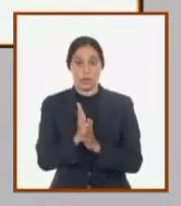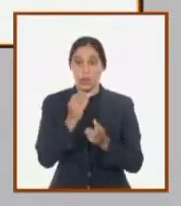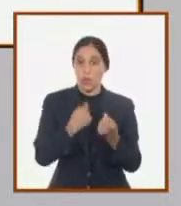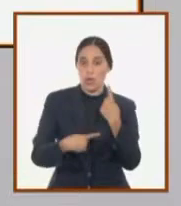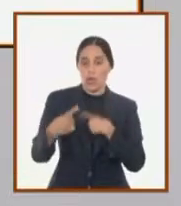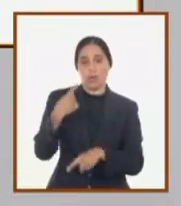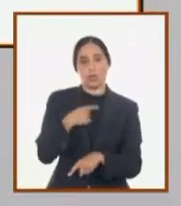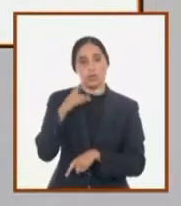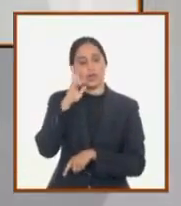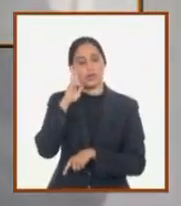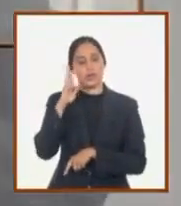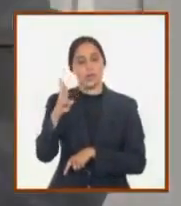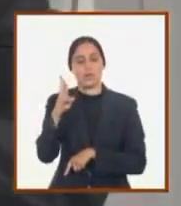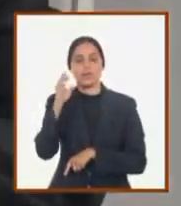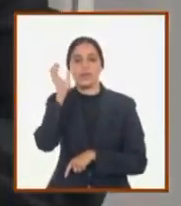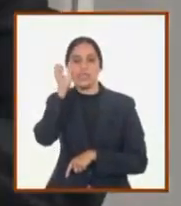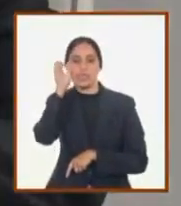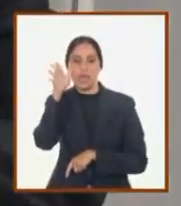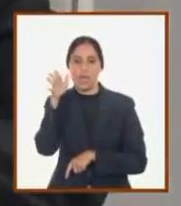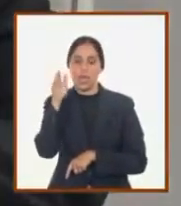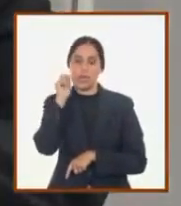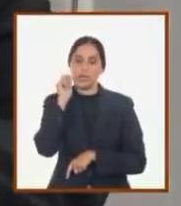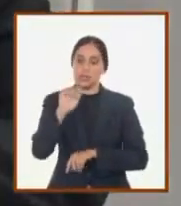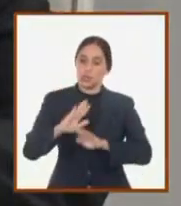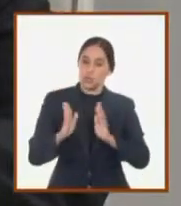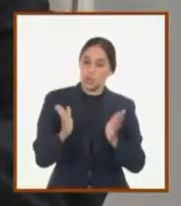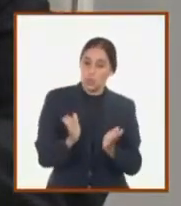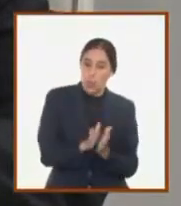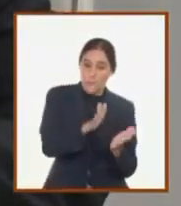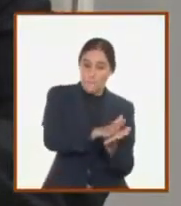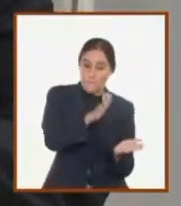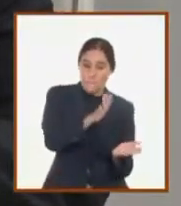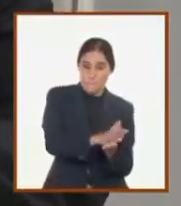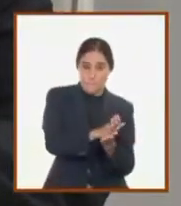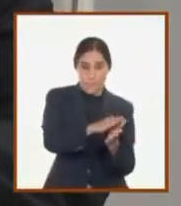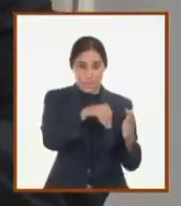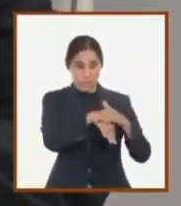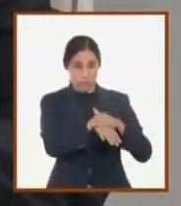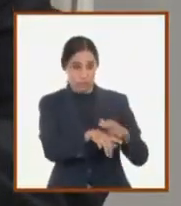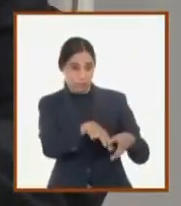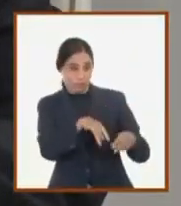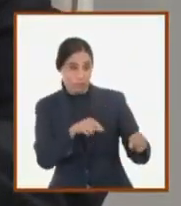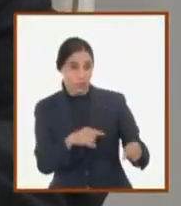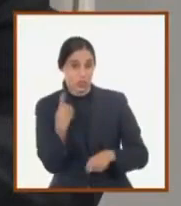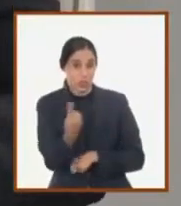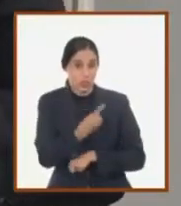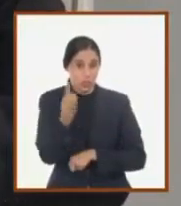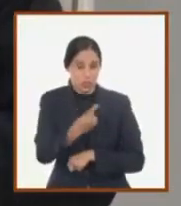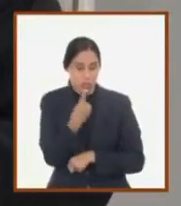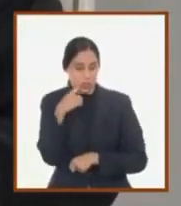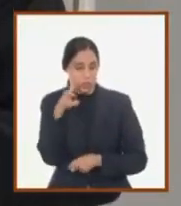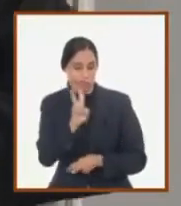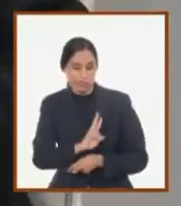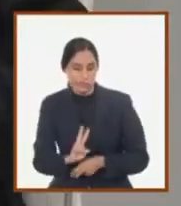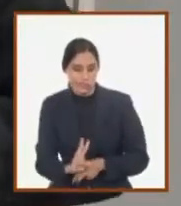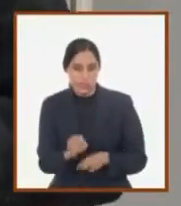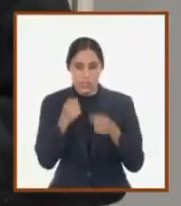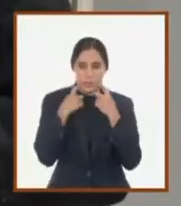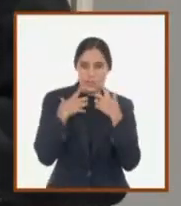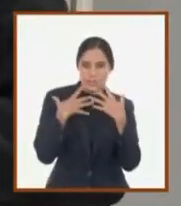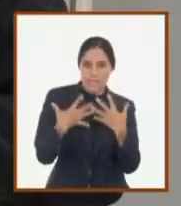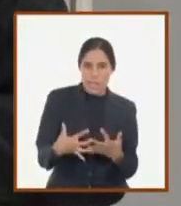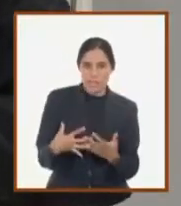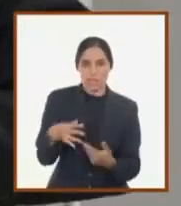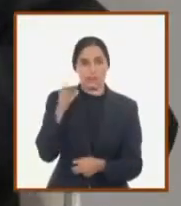memoria de Celia todo que está contenido en esa carta que incluso los historiadores cubanos debemos siempre repasar porque nos da también su